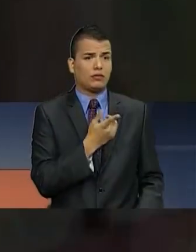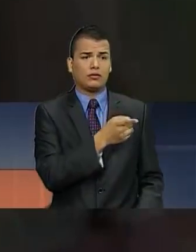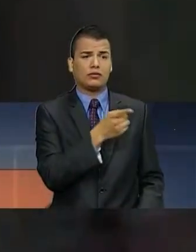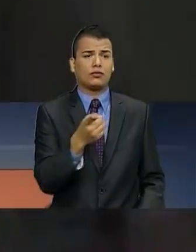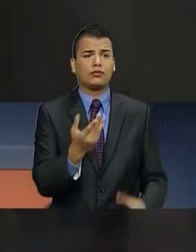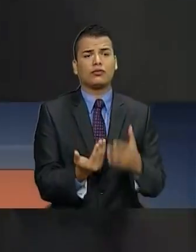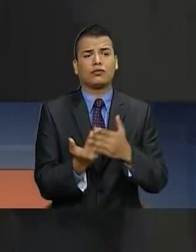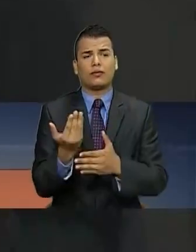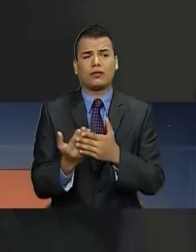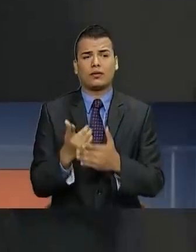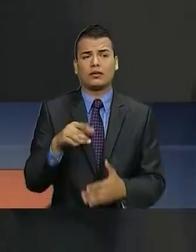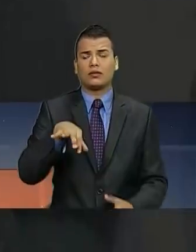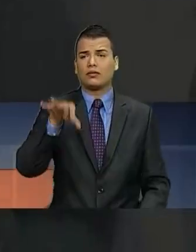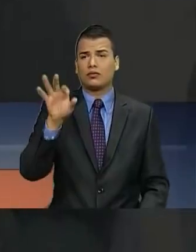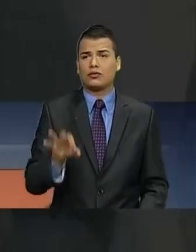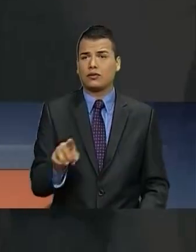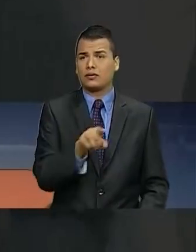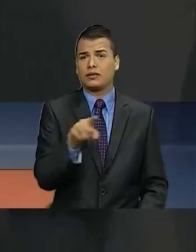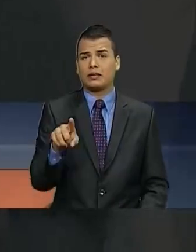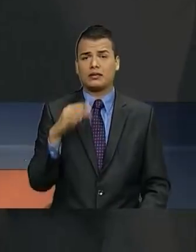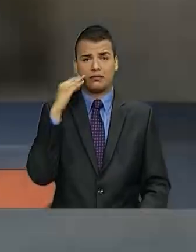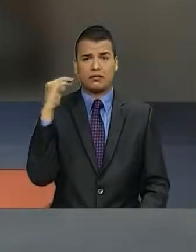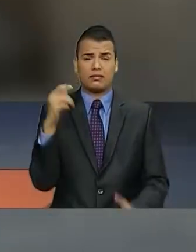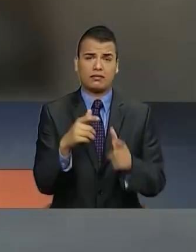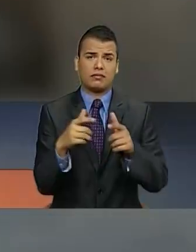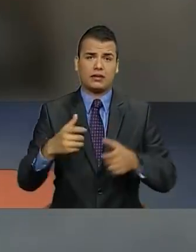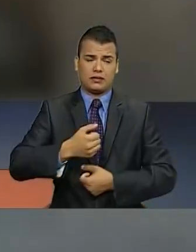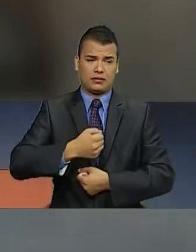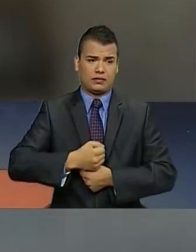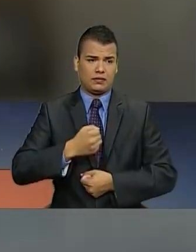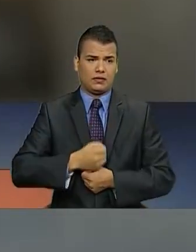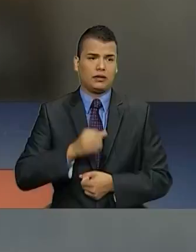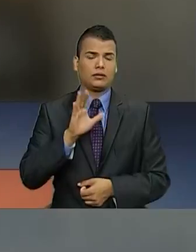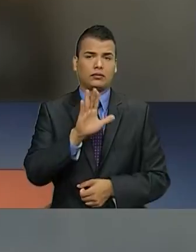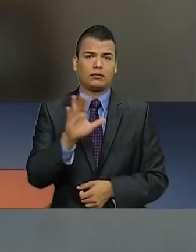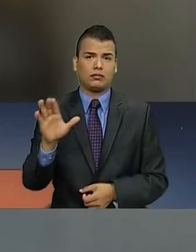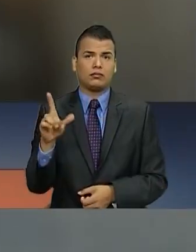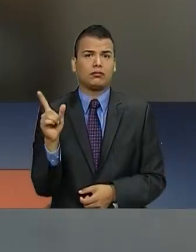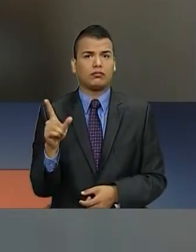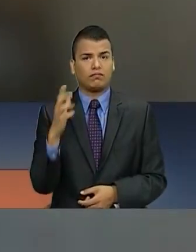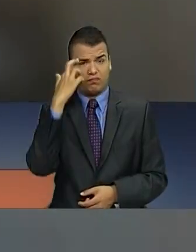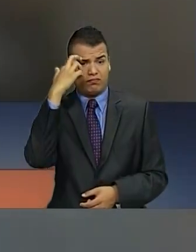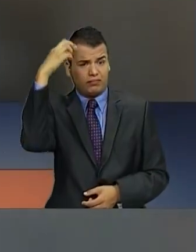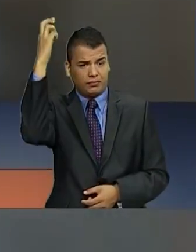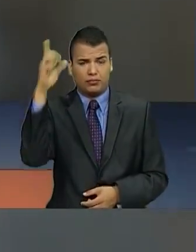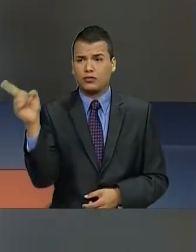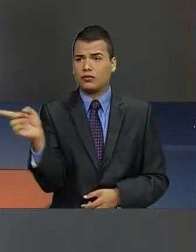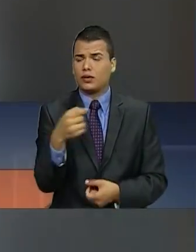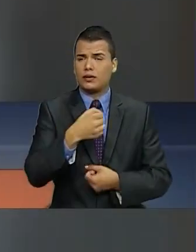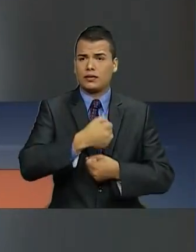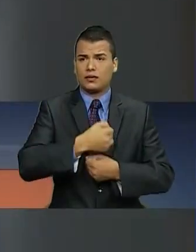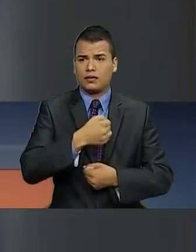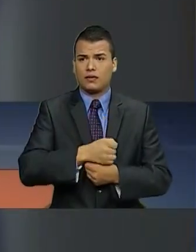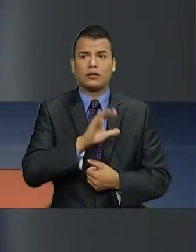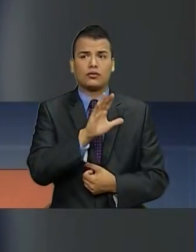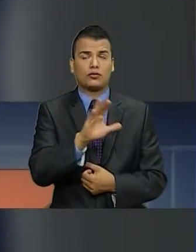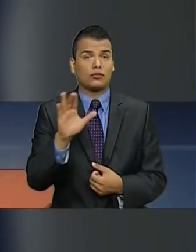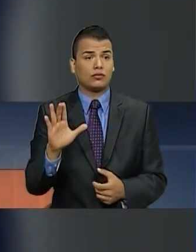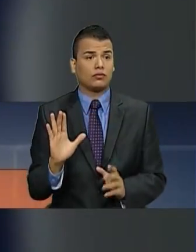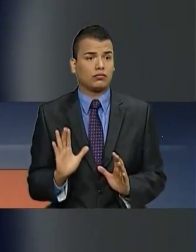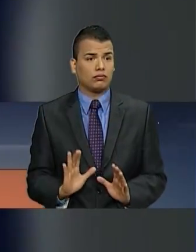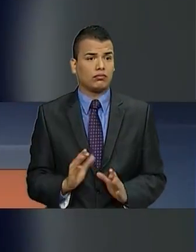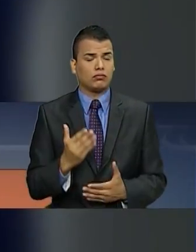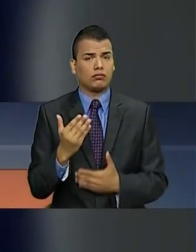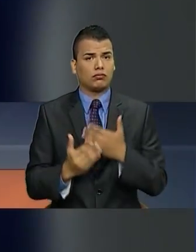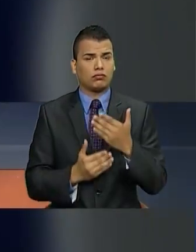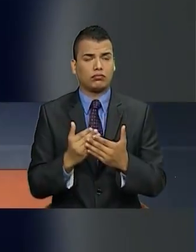casi todas en un porcentaje bastante alto, pues trabajan. Entonces la mamá profesional, la mamá que está en la oficina pero que tiene que salir corriendo a recoger a